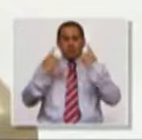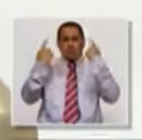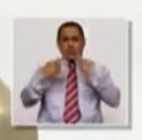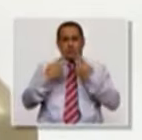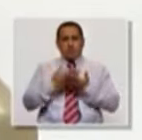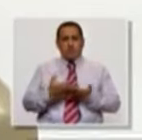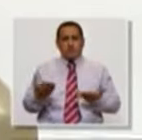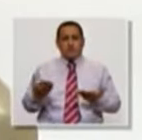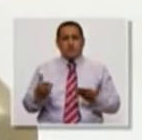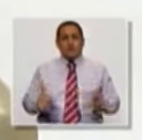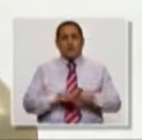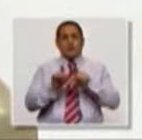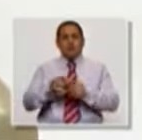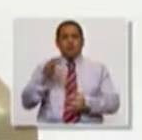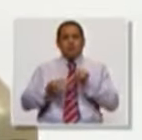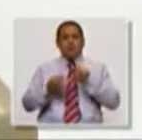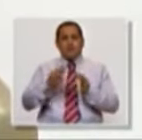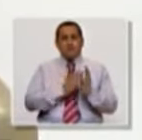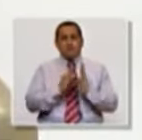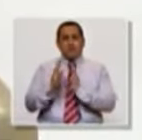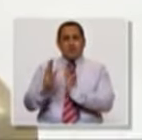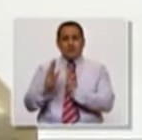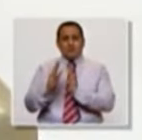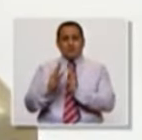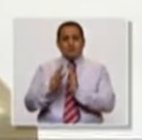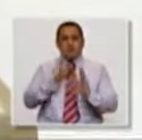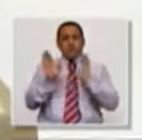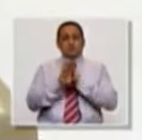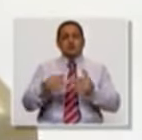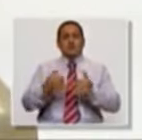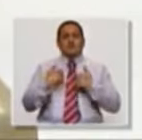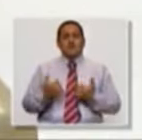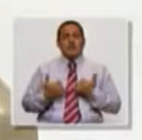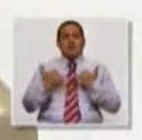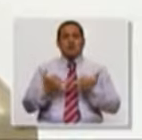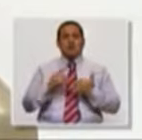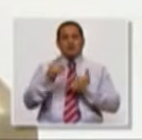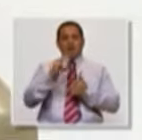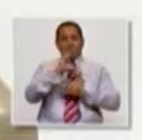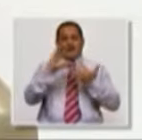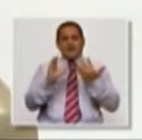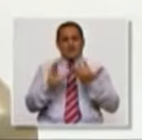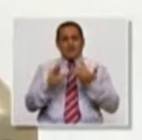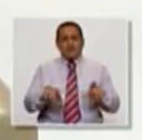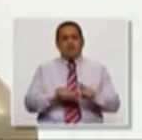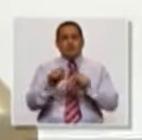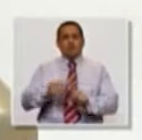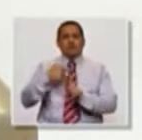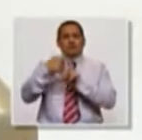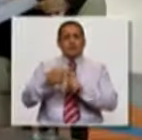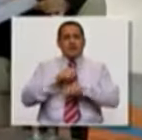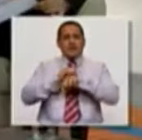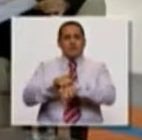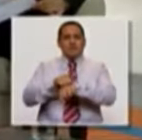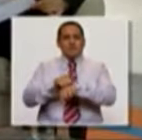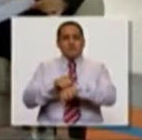o herramientas judiciales, procesales, que tienen una característica sumaria,